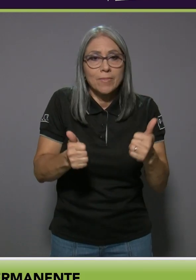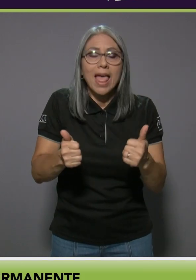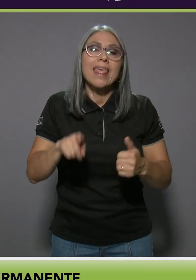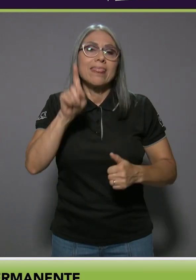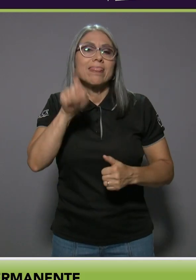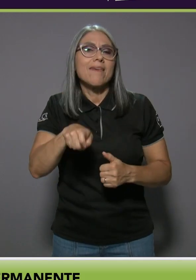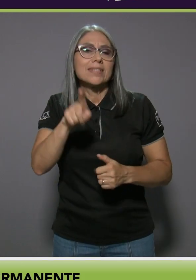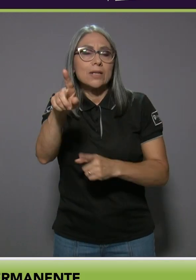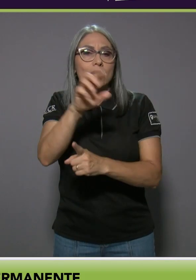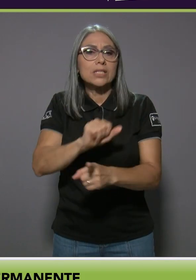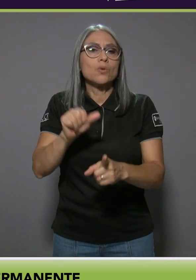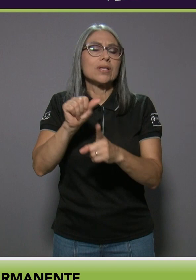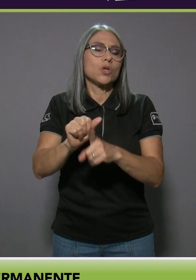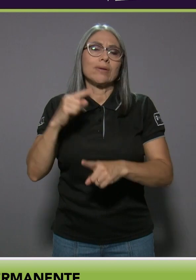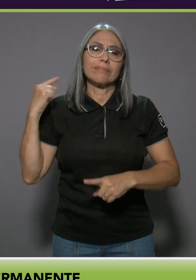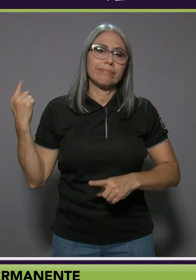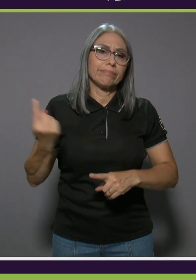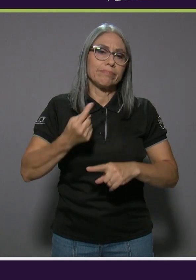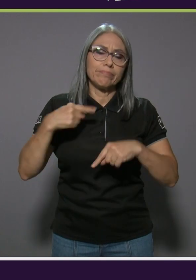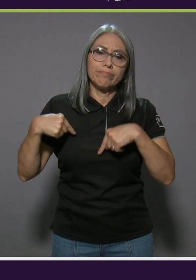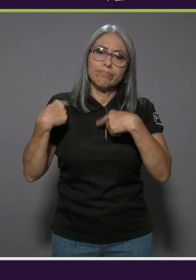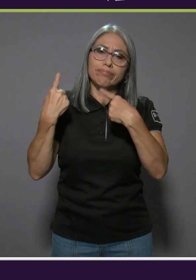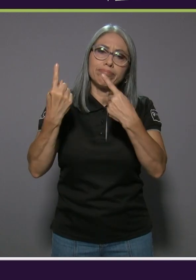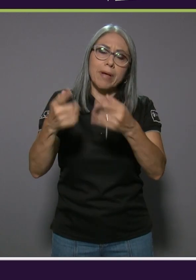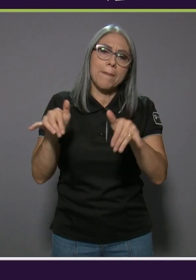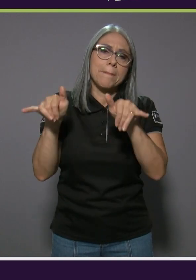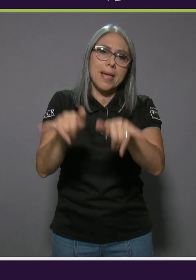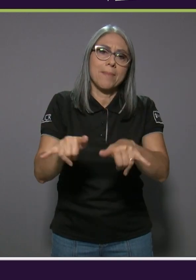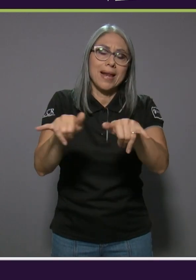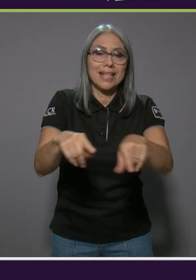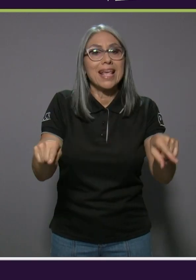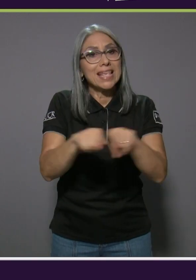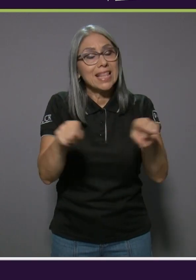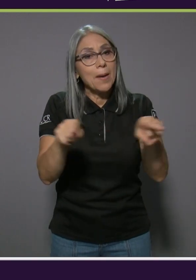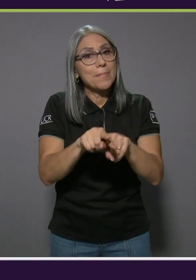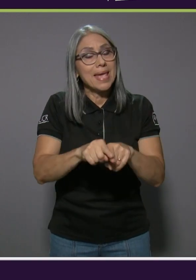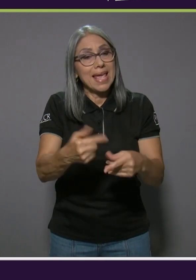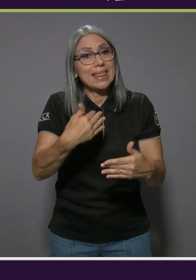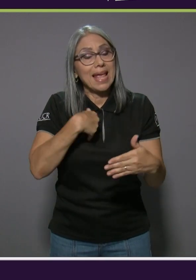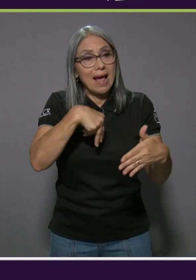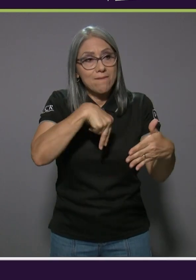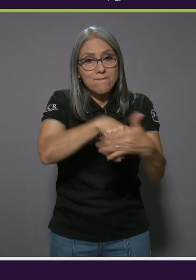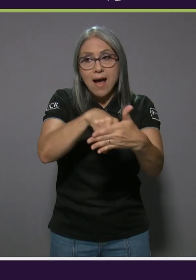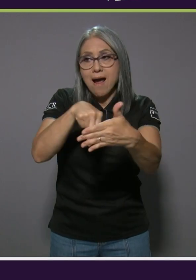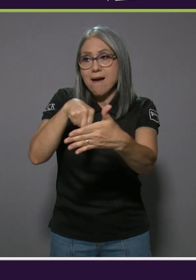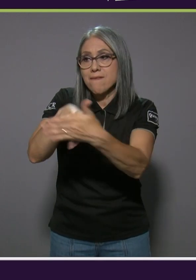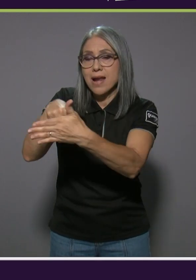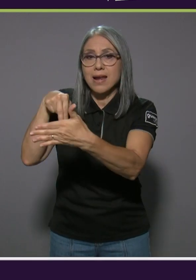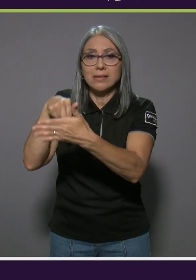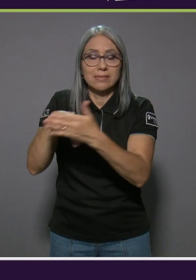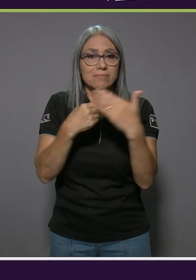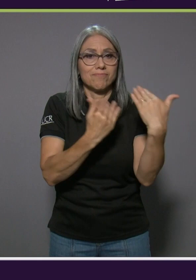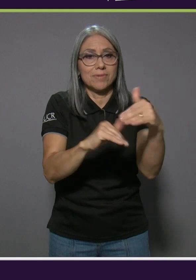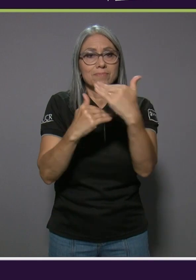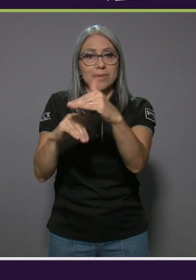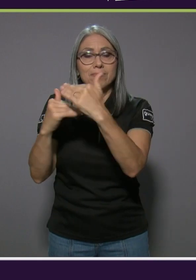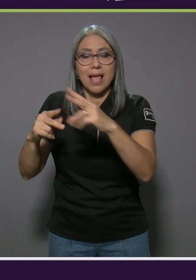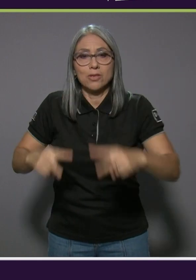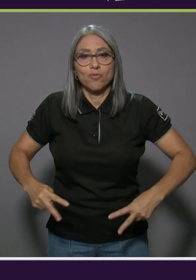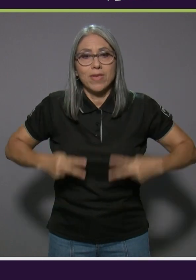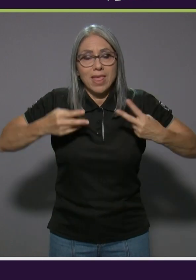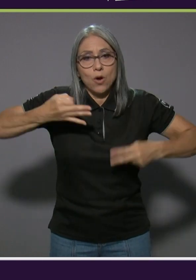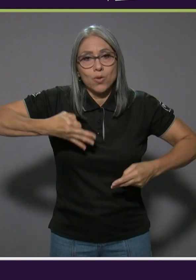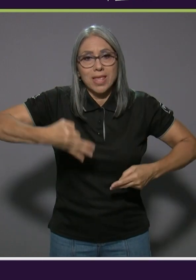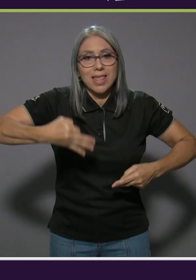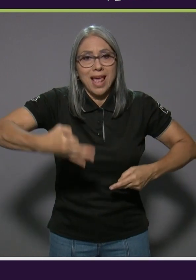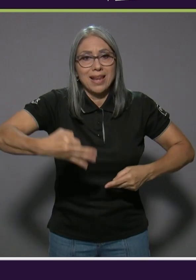incida en las barreras que encuentra la persona en su vida cotidiana, y tampoco puede recibir tratamiento. Si recibe